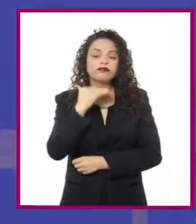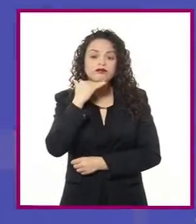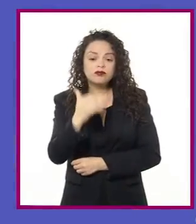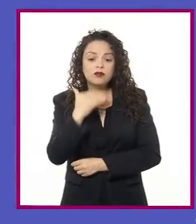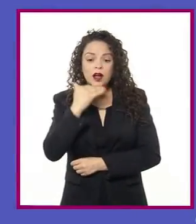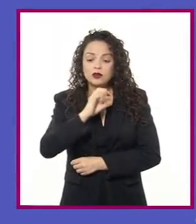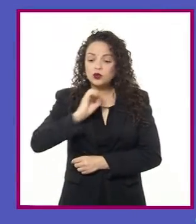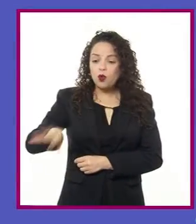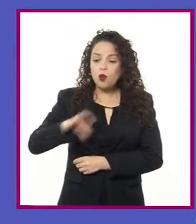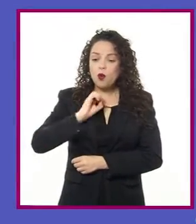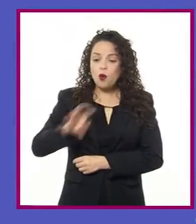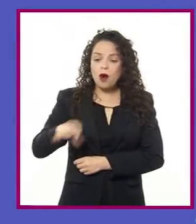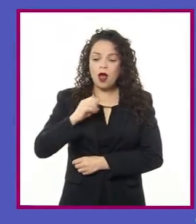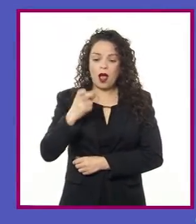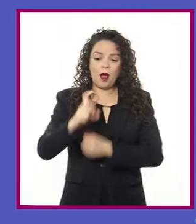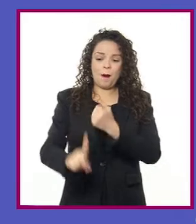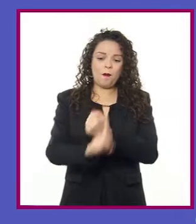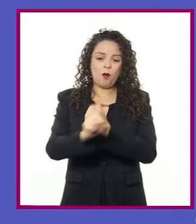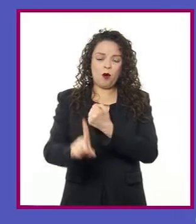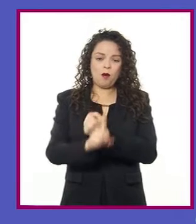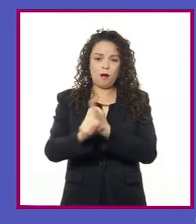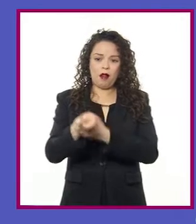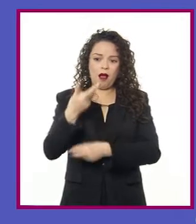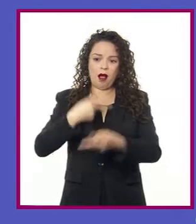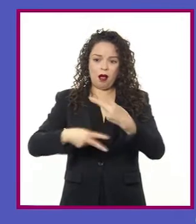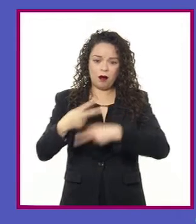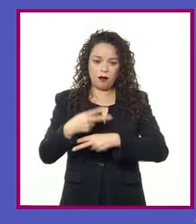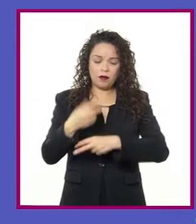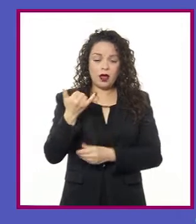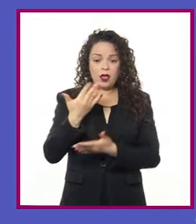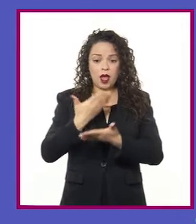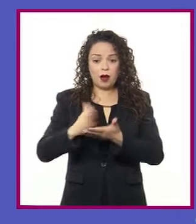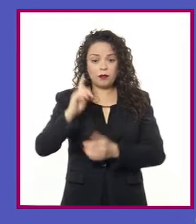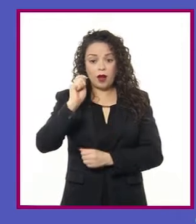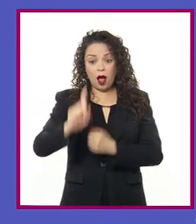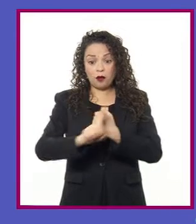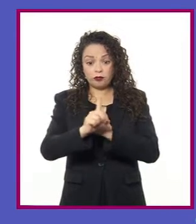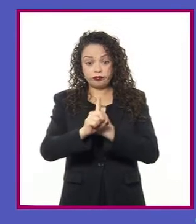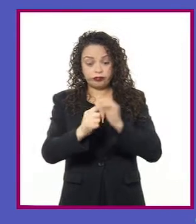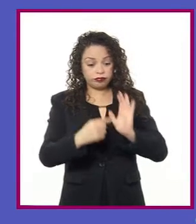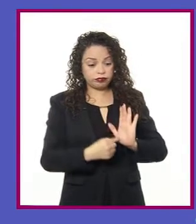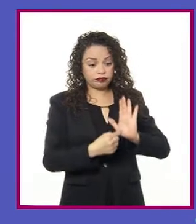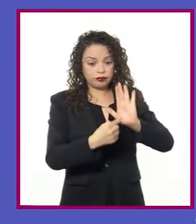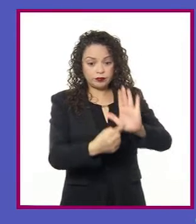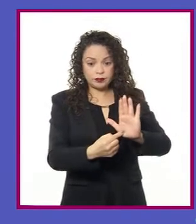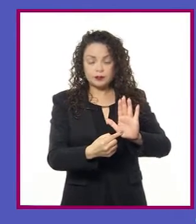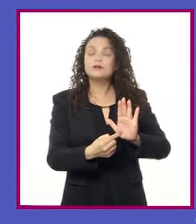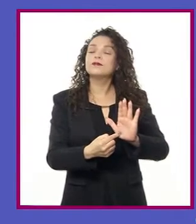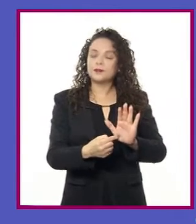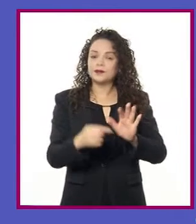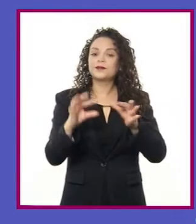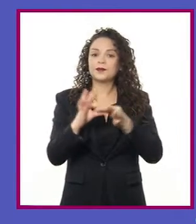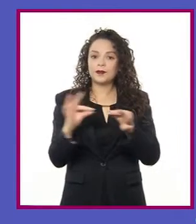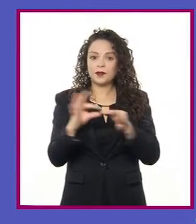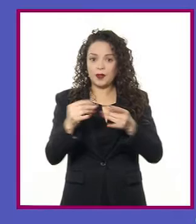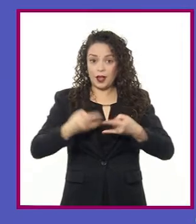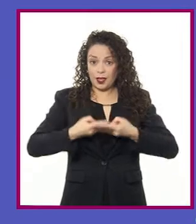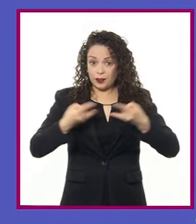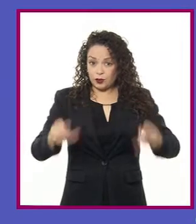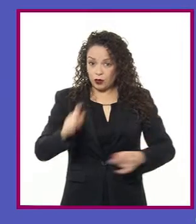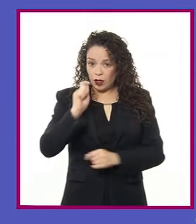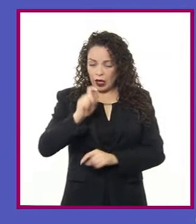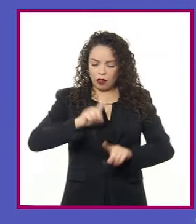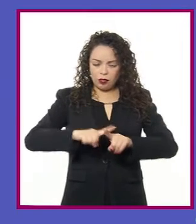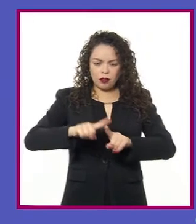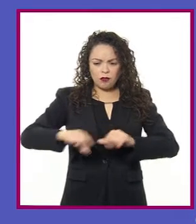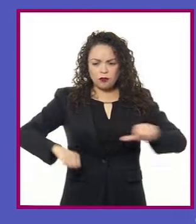la contaminación. Pero, además de evidenciar la problemática, la historieta también puede proponer acciones